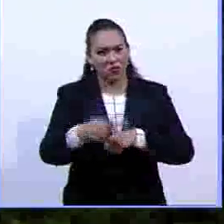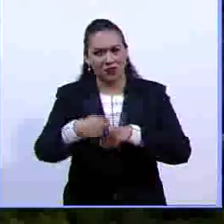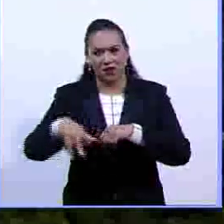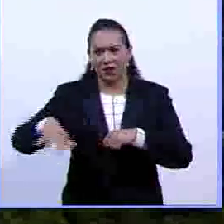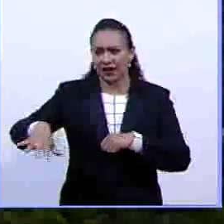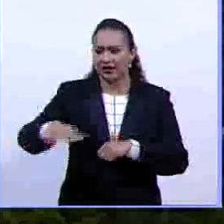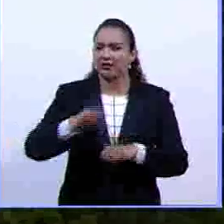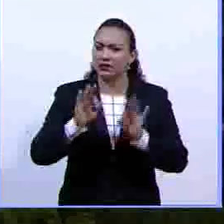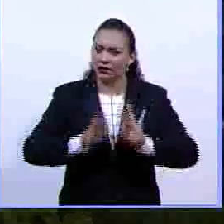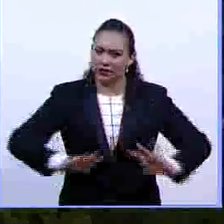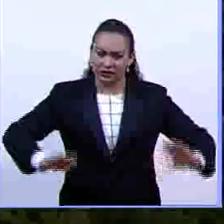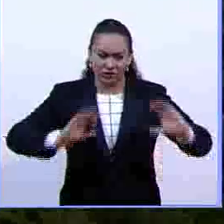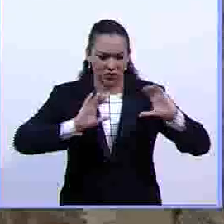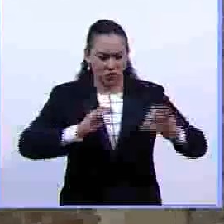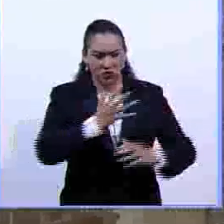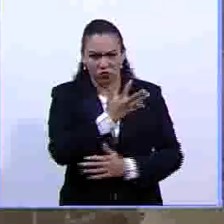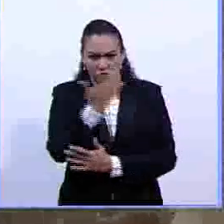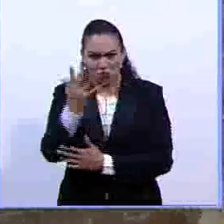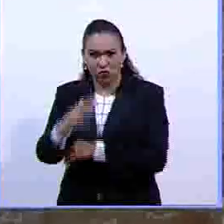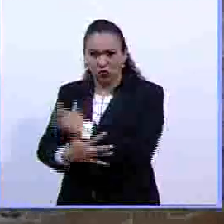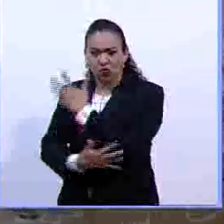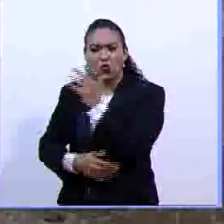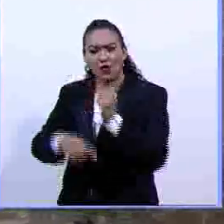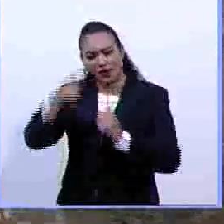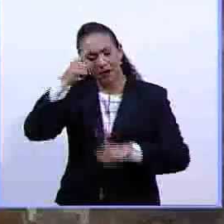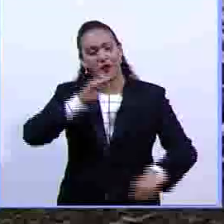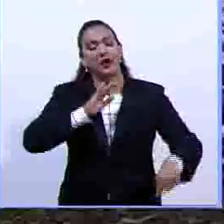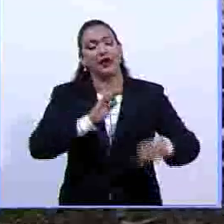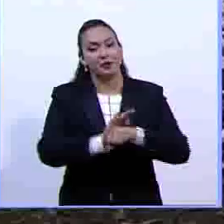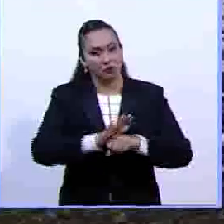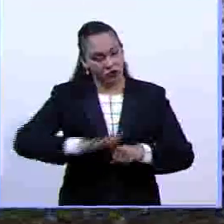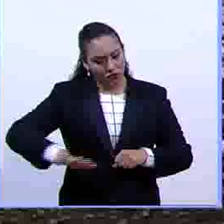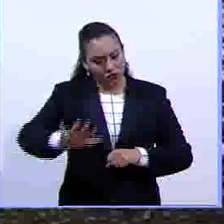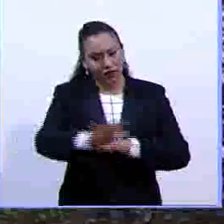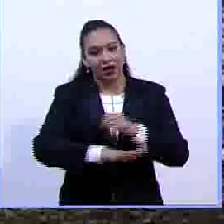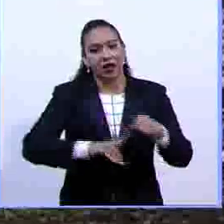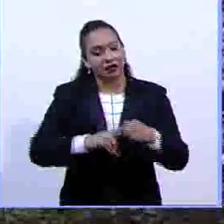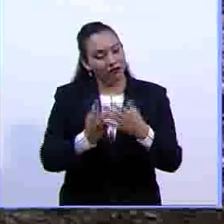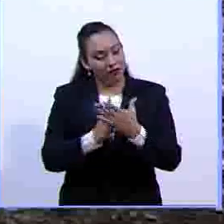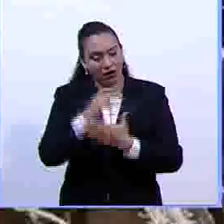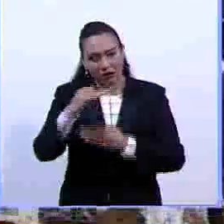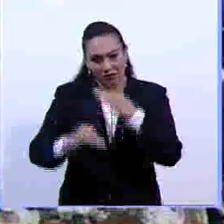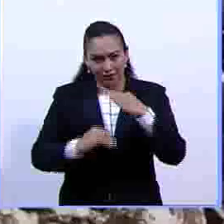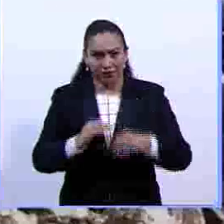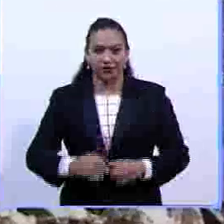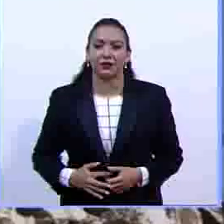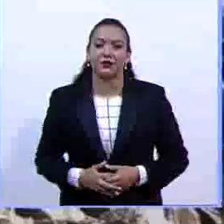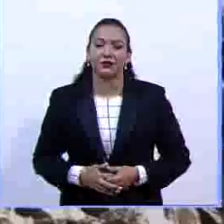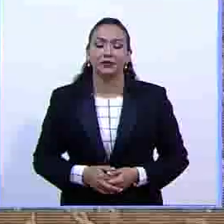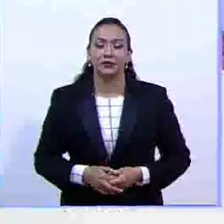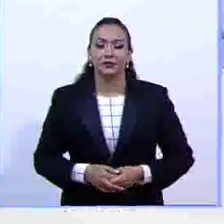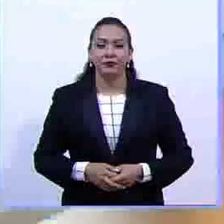la importancia de esa herramienta para proteger al medio ambiente.